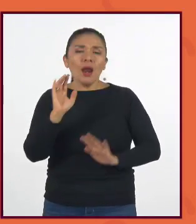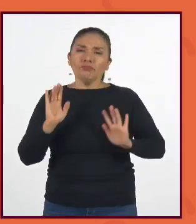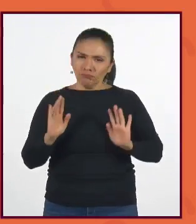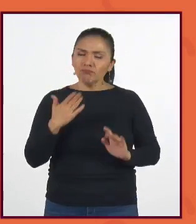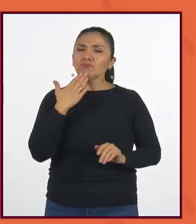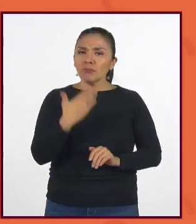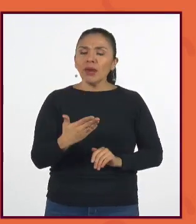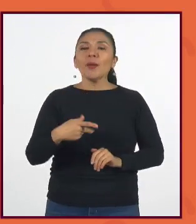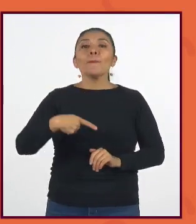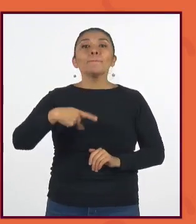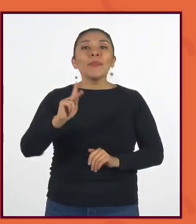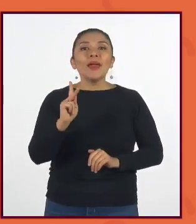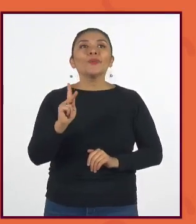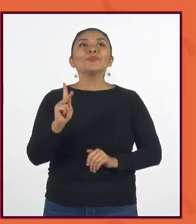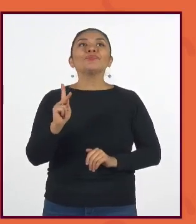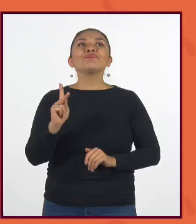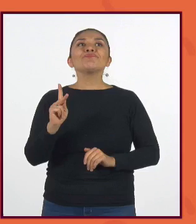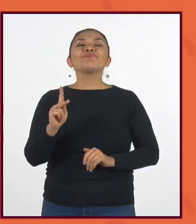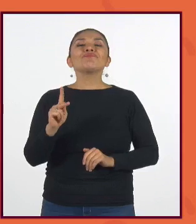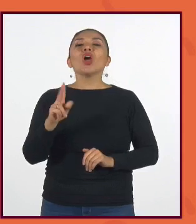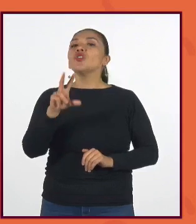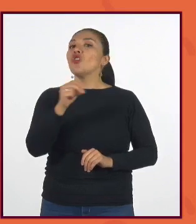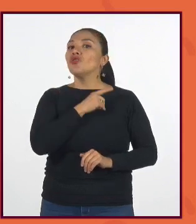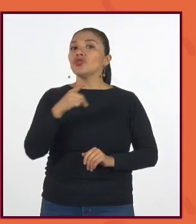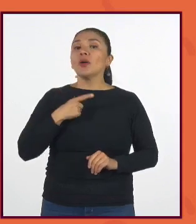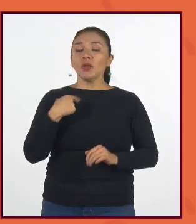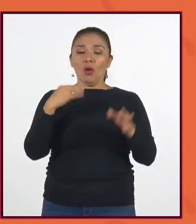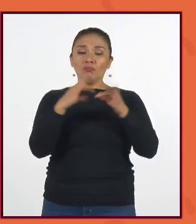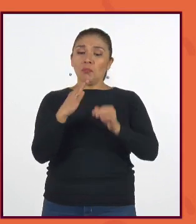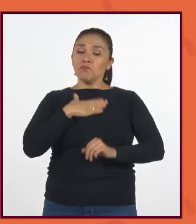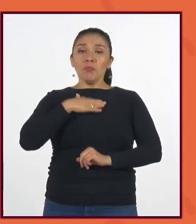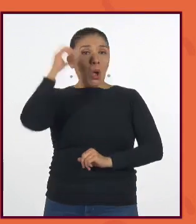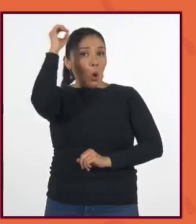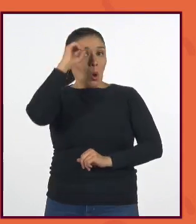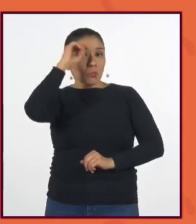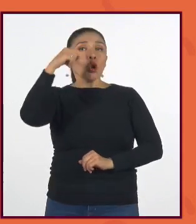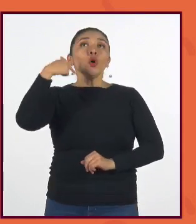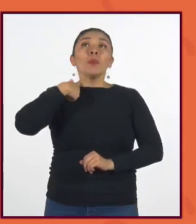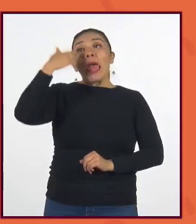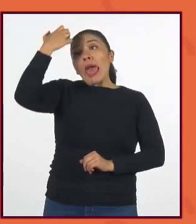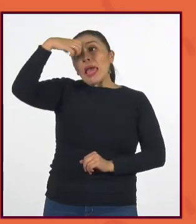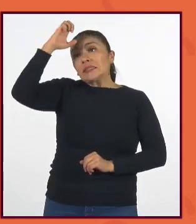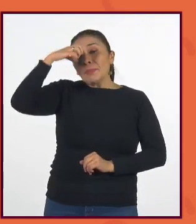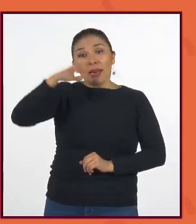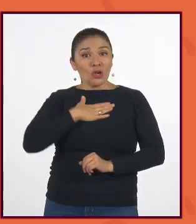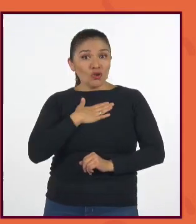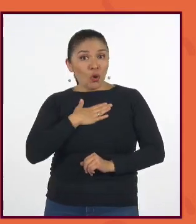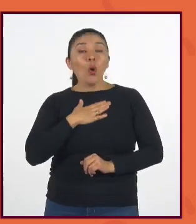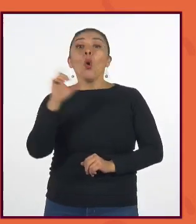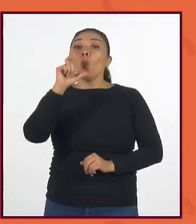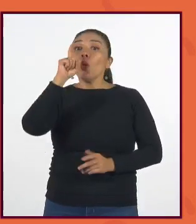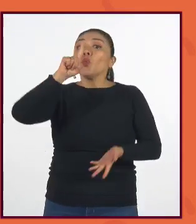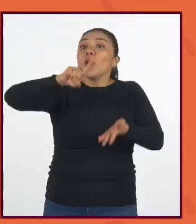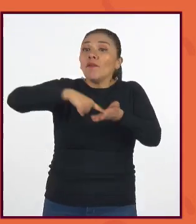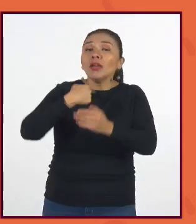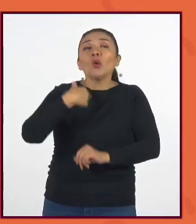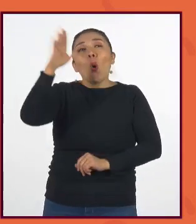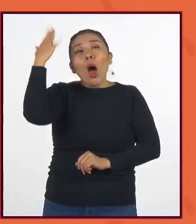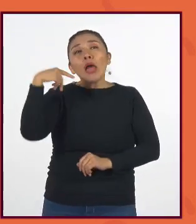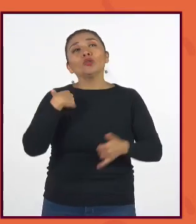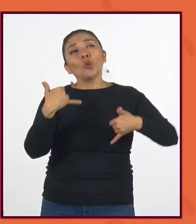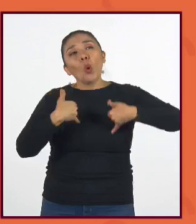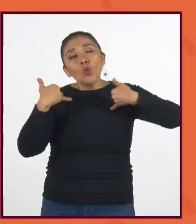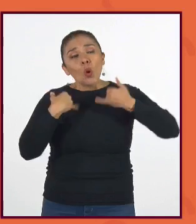Otra de las recomendaciones es no dar opiniones basados en la experiencia propia. O sea, yo cuando también tuve su edad y...